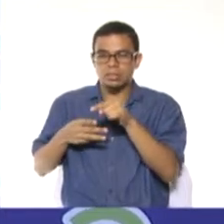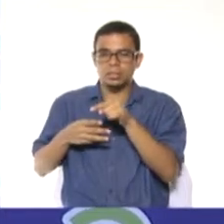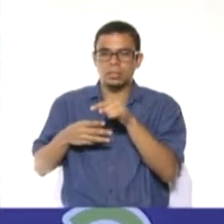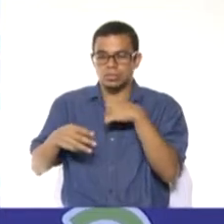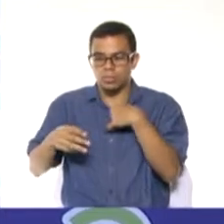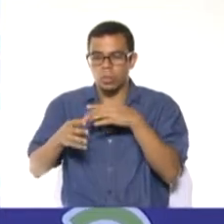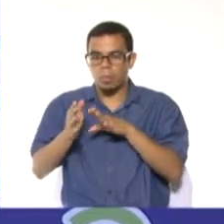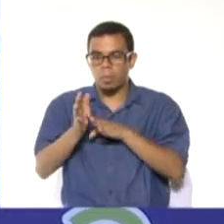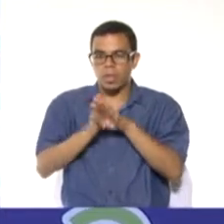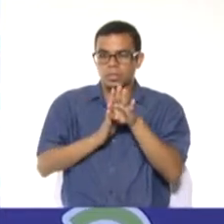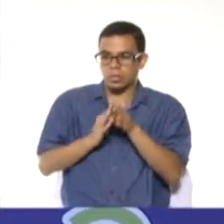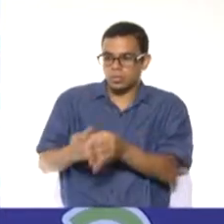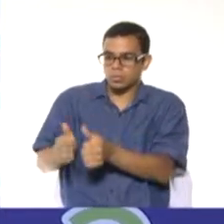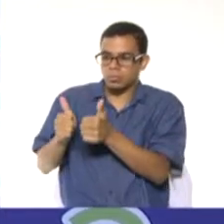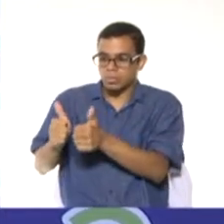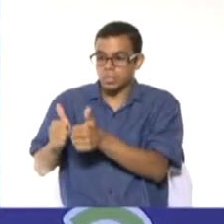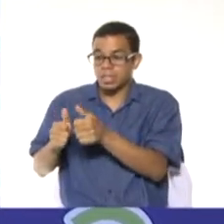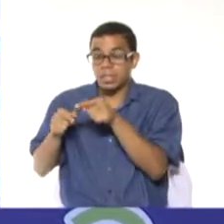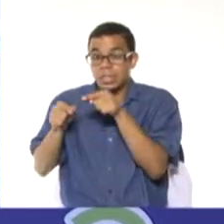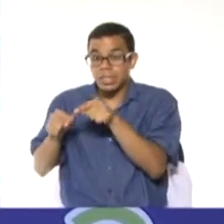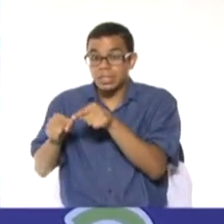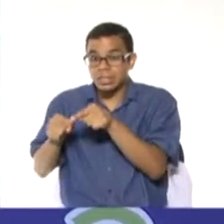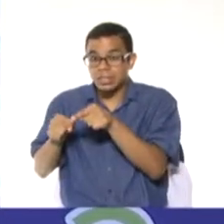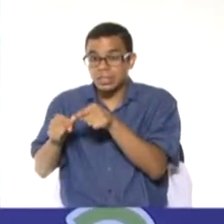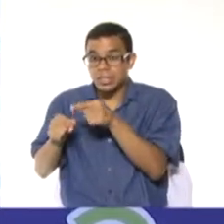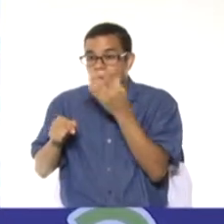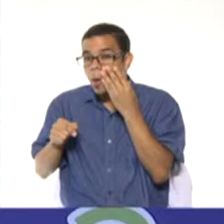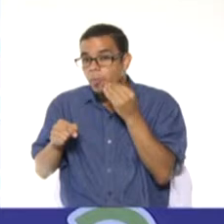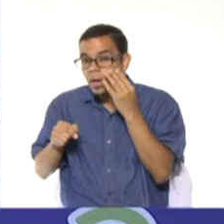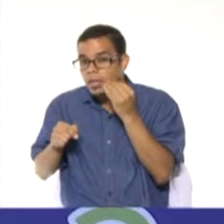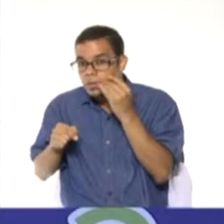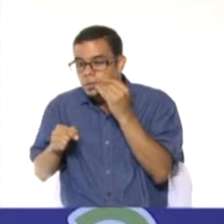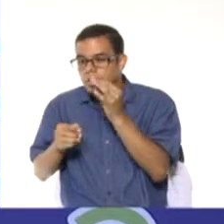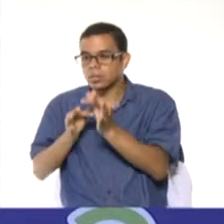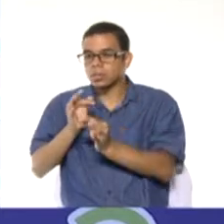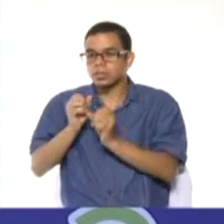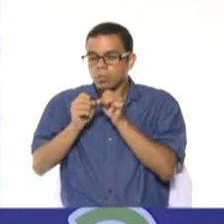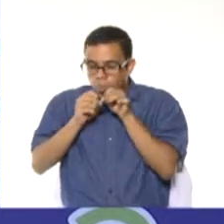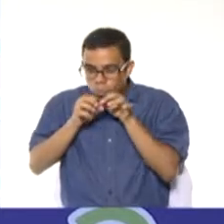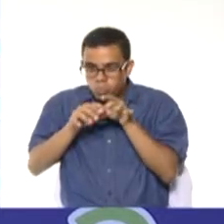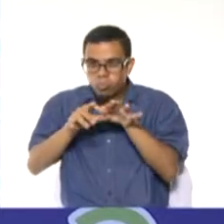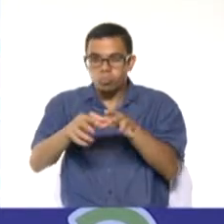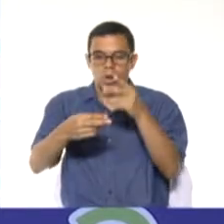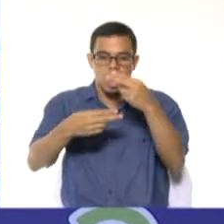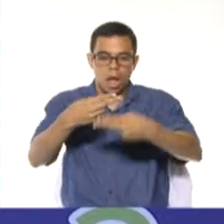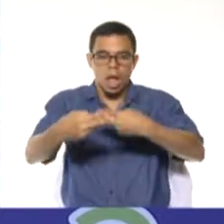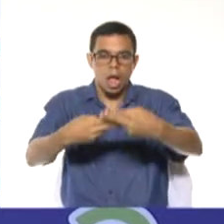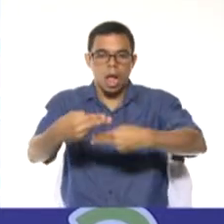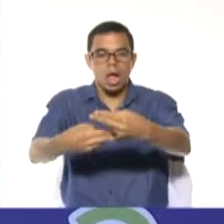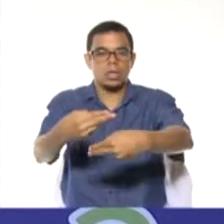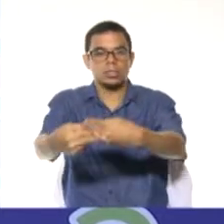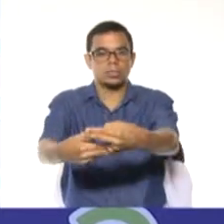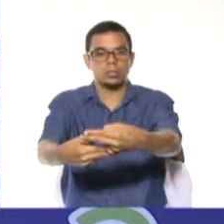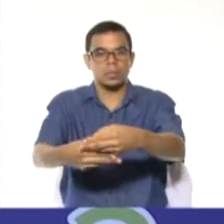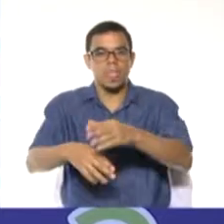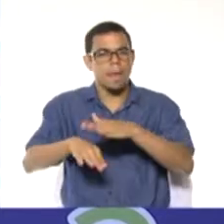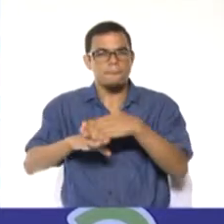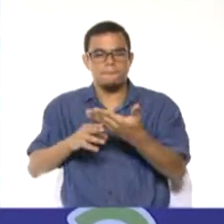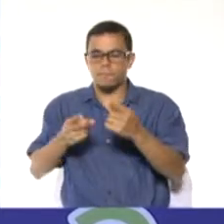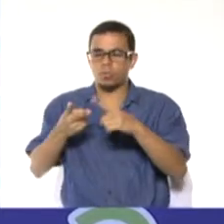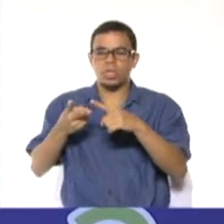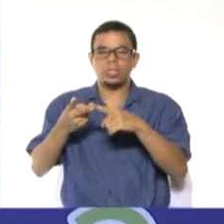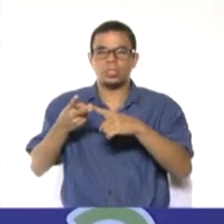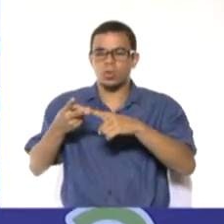me desarrollara en ese ambiente y se iba a transmitir hacia las siguientes generaciones. Pero ¿por qué fue refutada esa teoría del señor Lamarck?